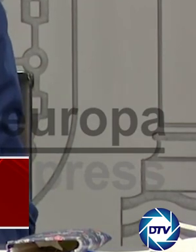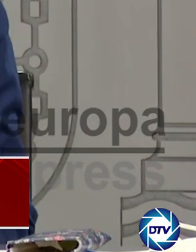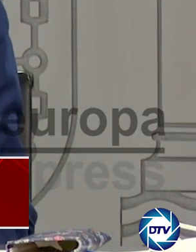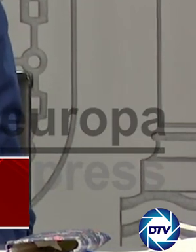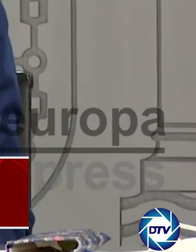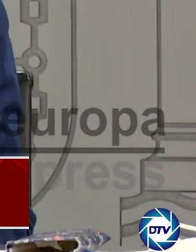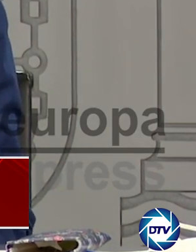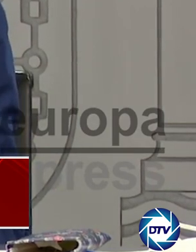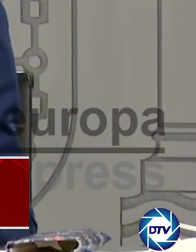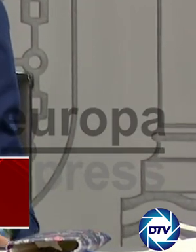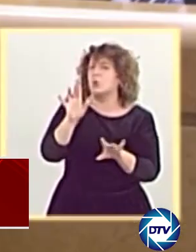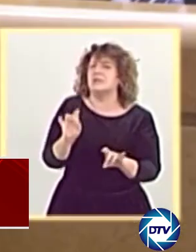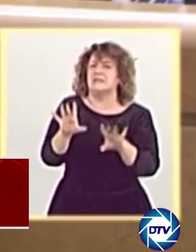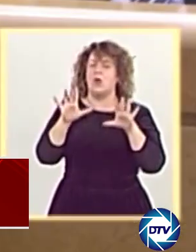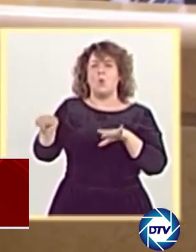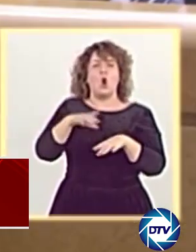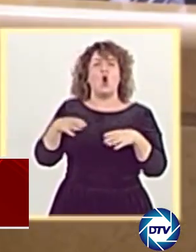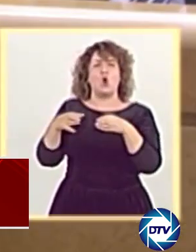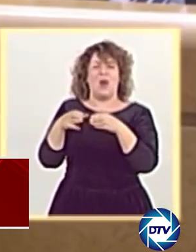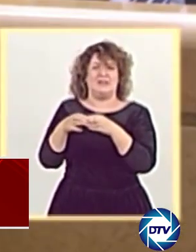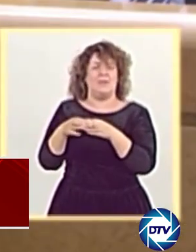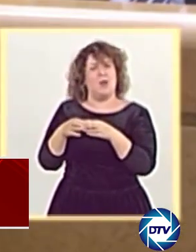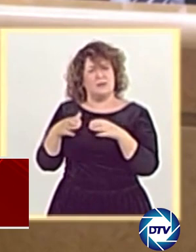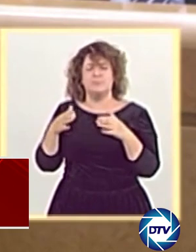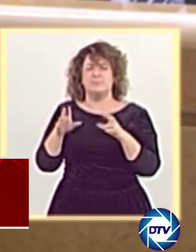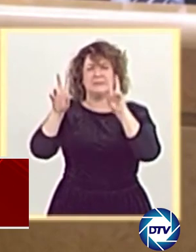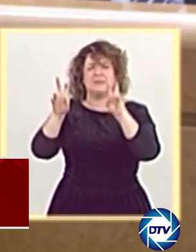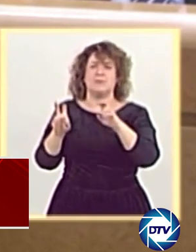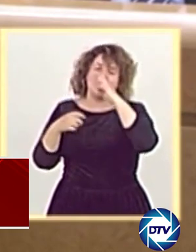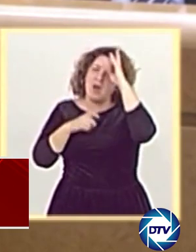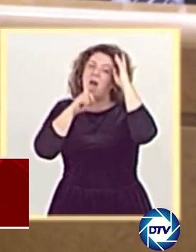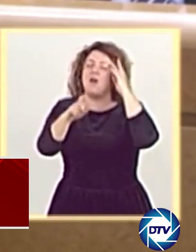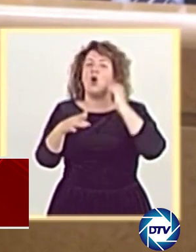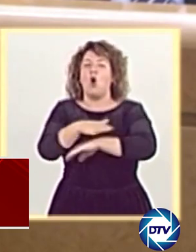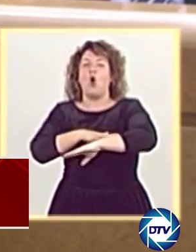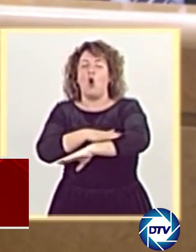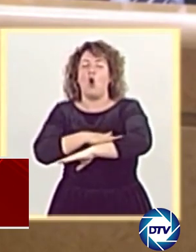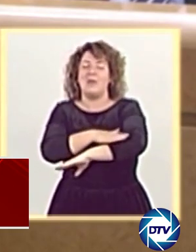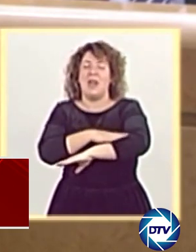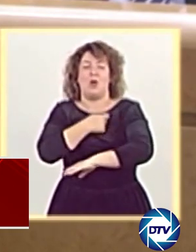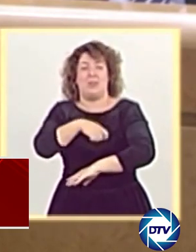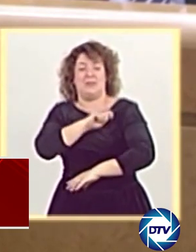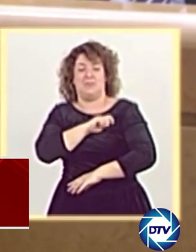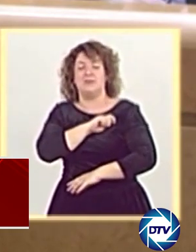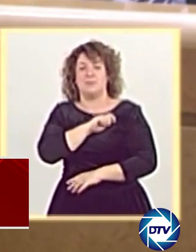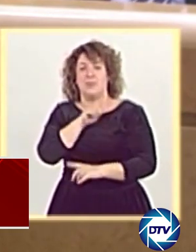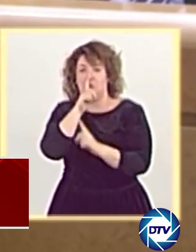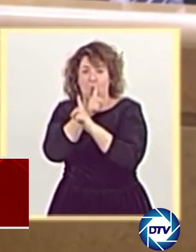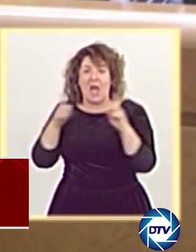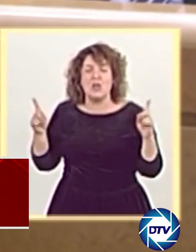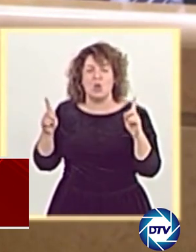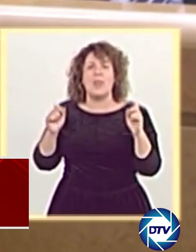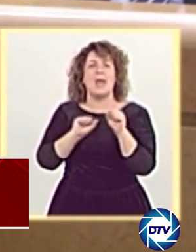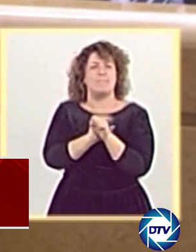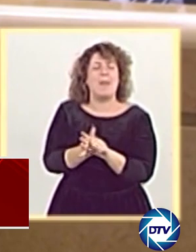que le han encendido un poco a Yolanda Díez para que dé la cara. Pero son ellos dos los que quieren hacer esto